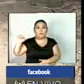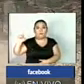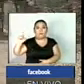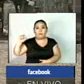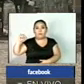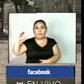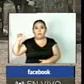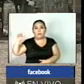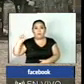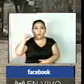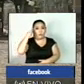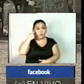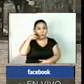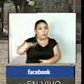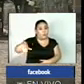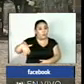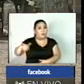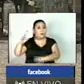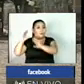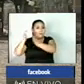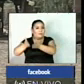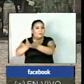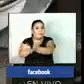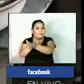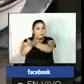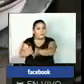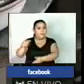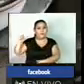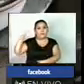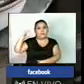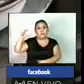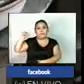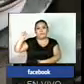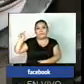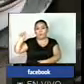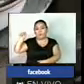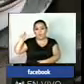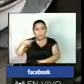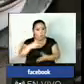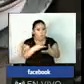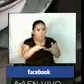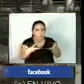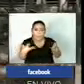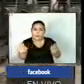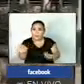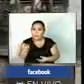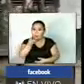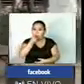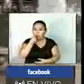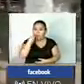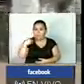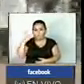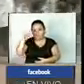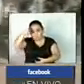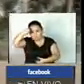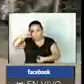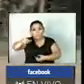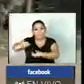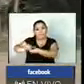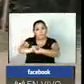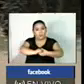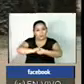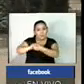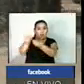en Metalío, Acajutla. La escasez de alimentos los hizo unirse para